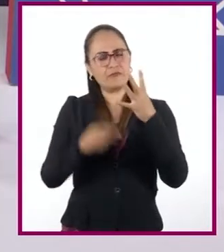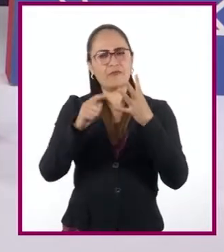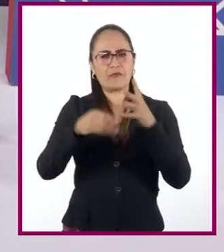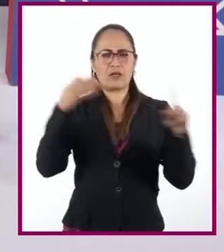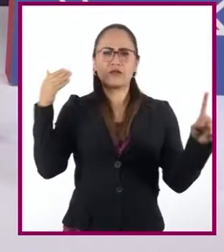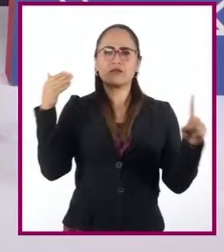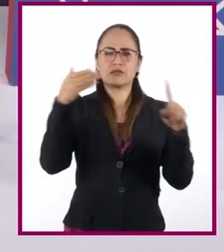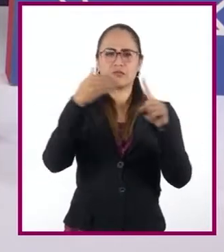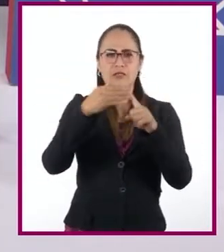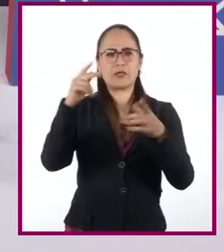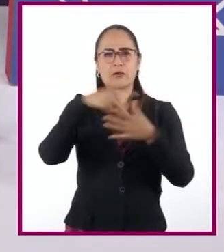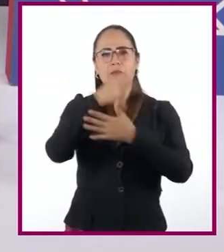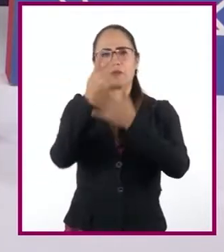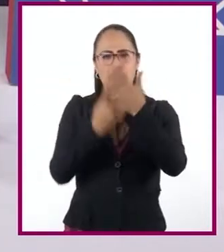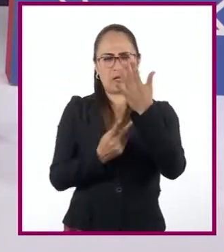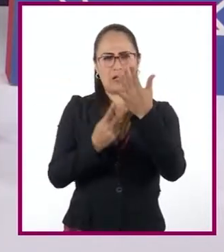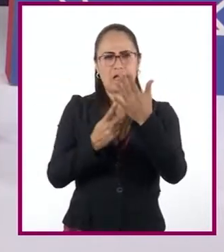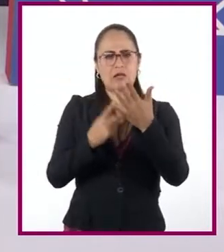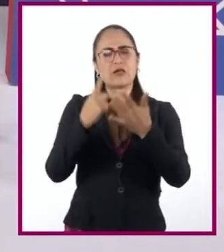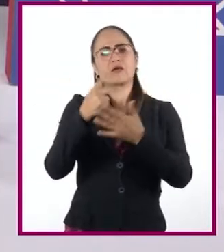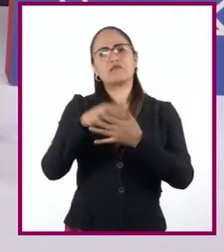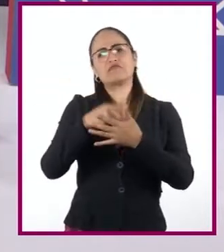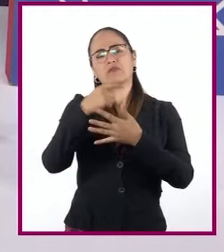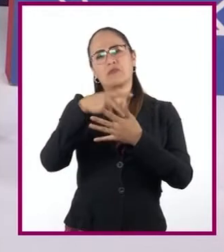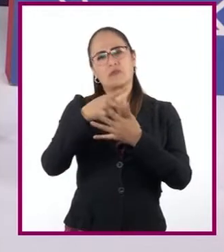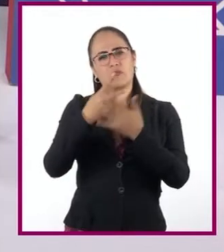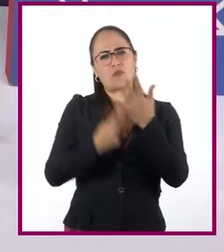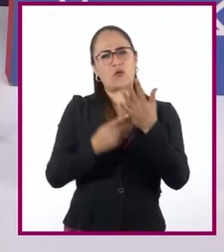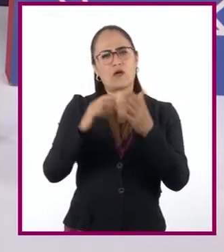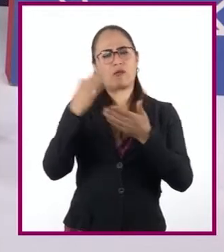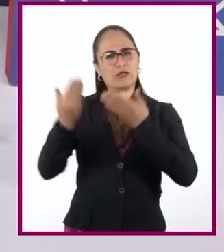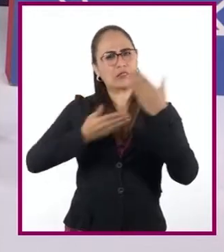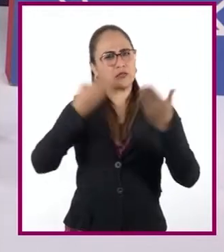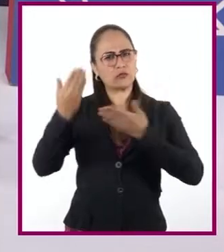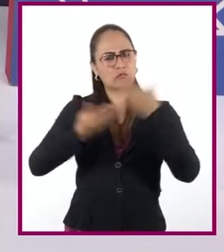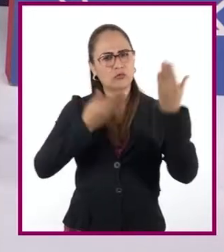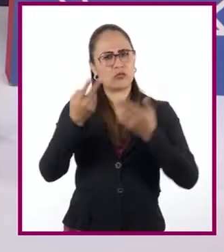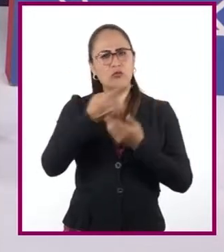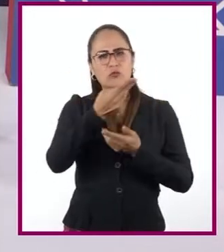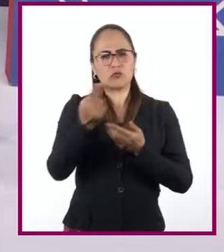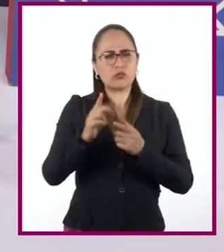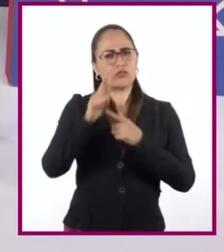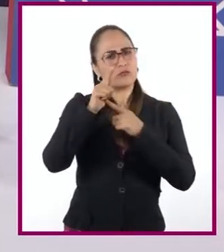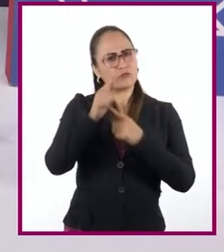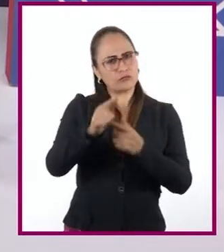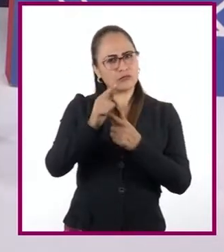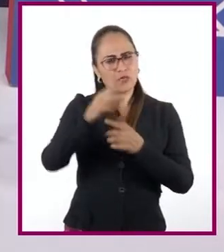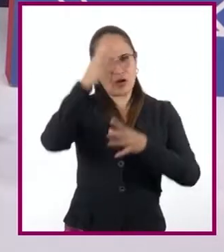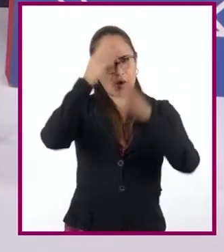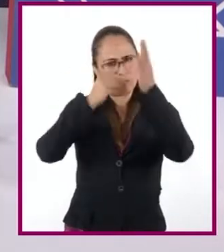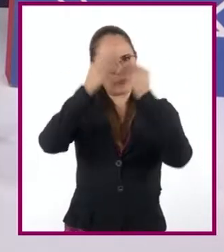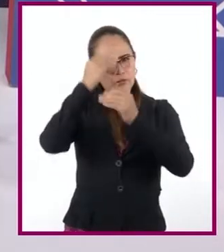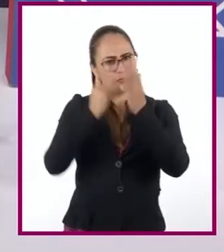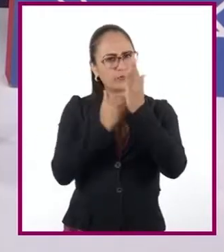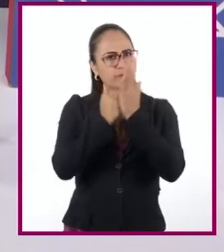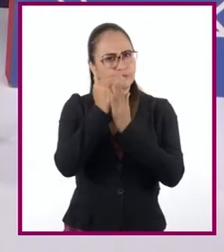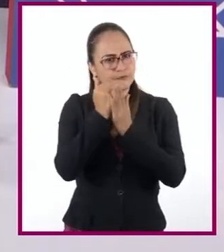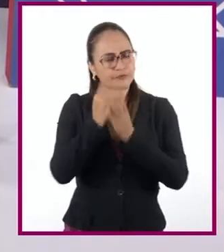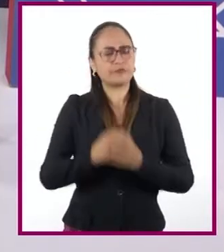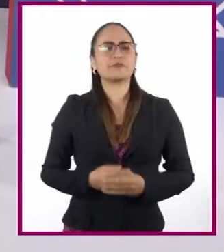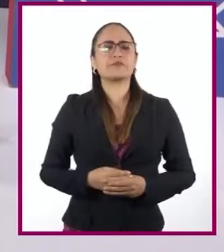con el plan y programa de estudio para que ustedes puedan continuar con sus aprendizajes. En esta